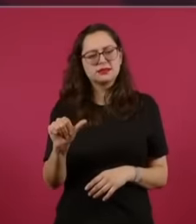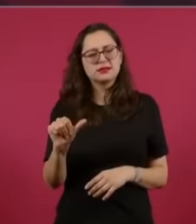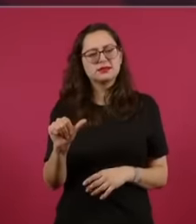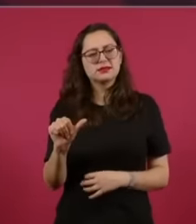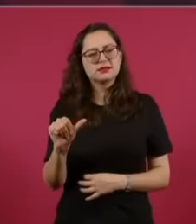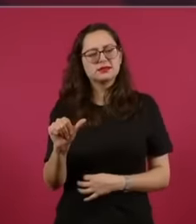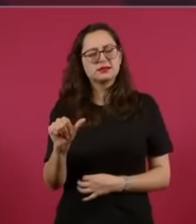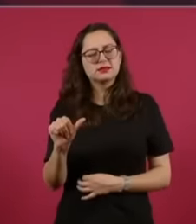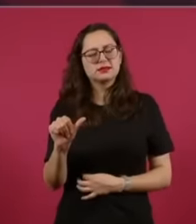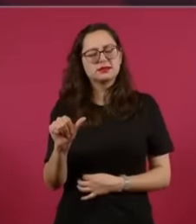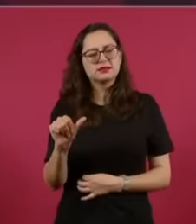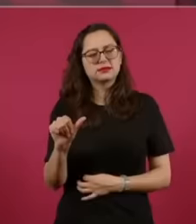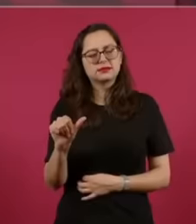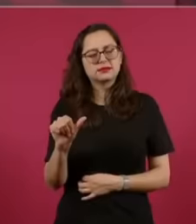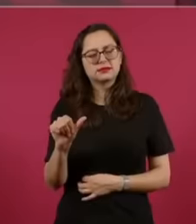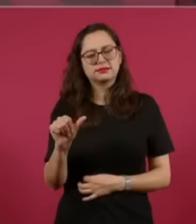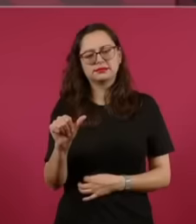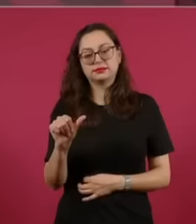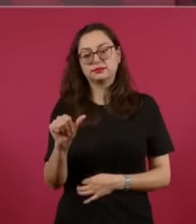No,